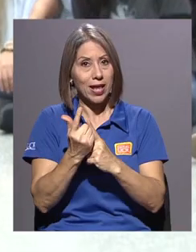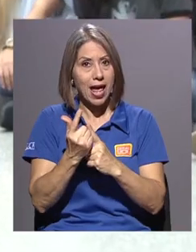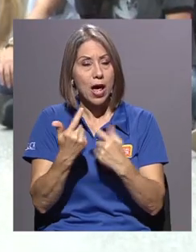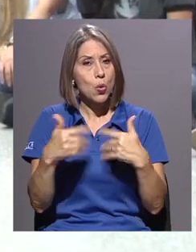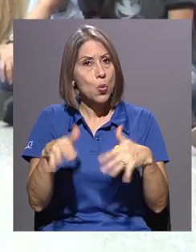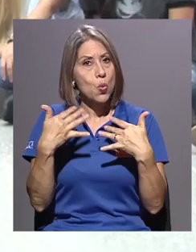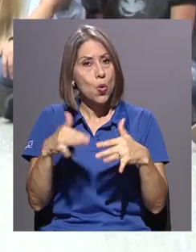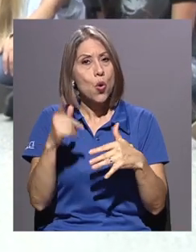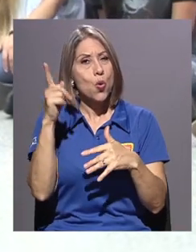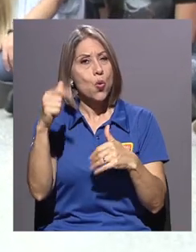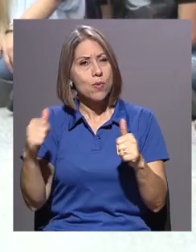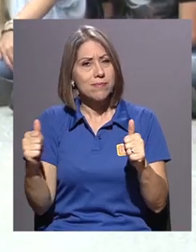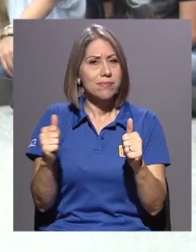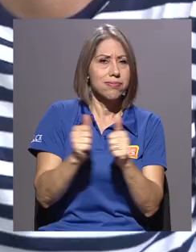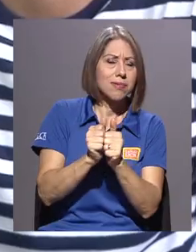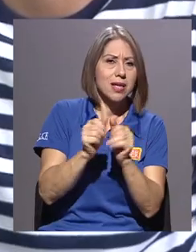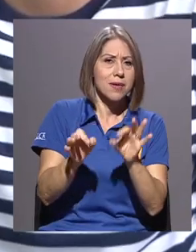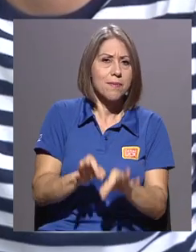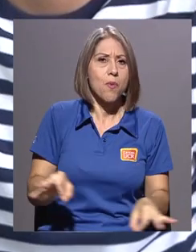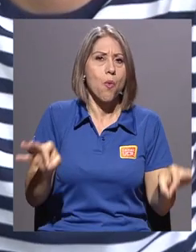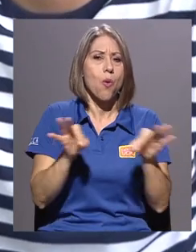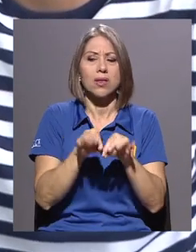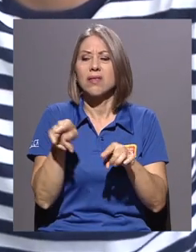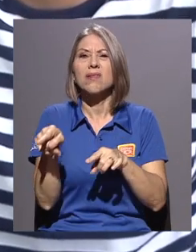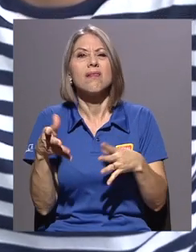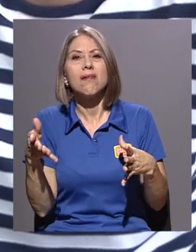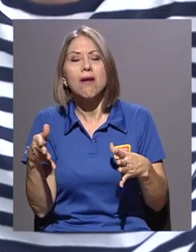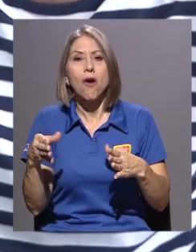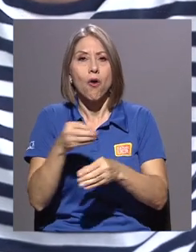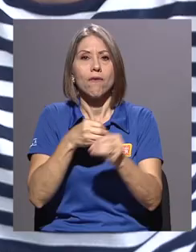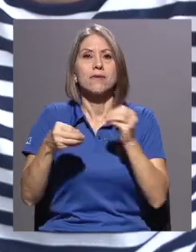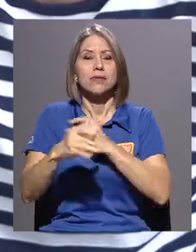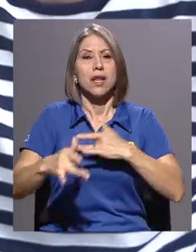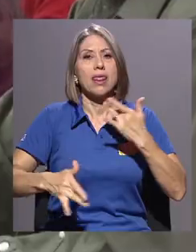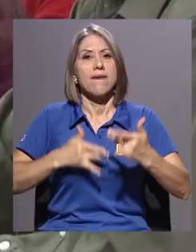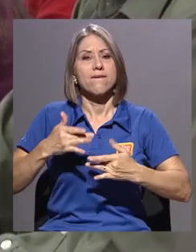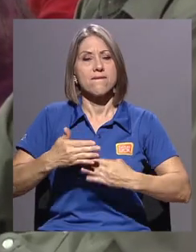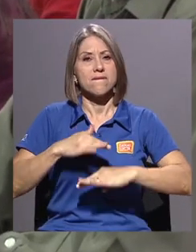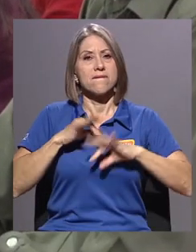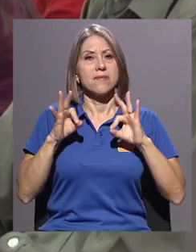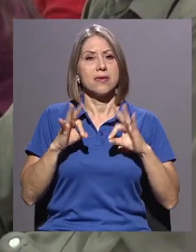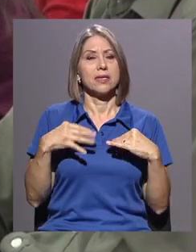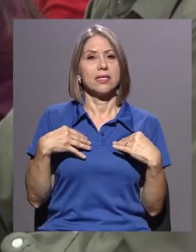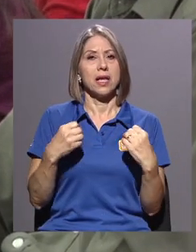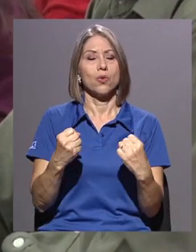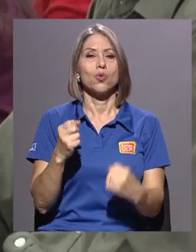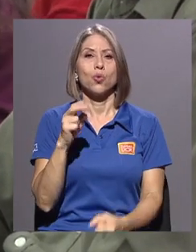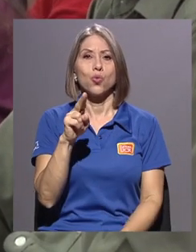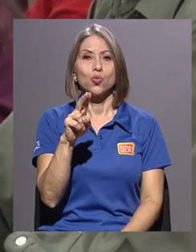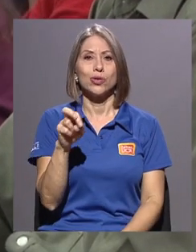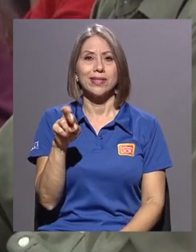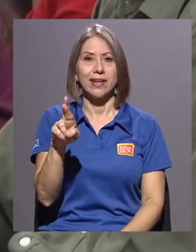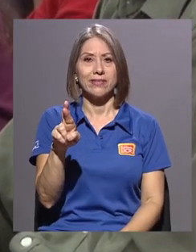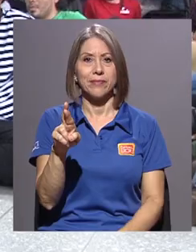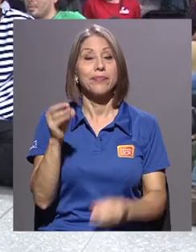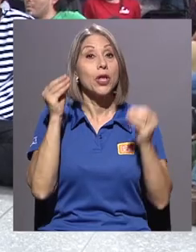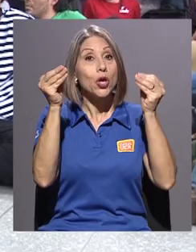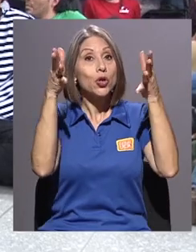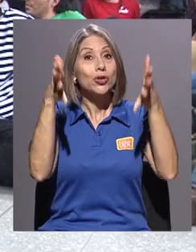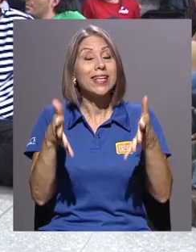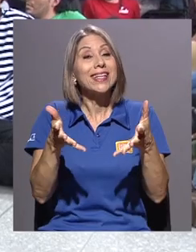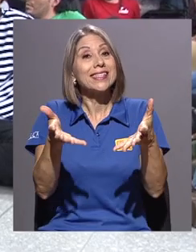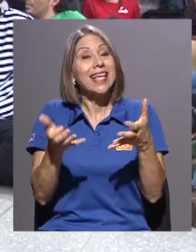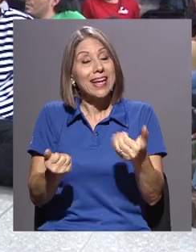un aliado fundamental, la Oficina de Bienestar y Salud de la UCR. Los docentes quieren seguir